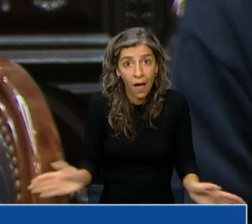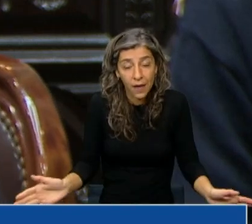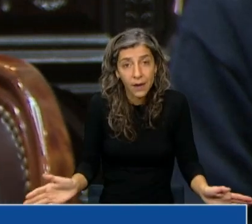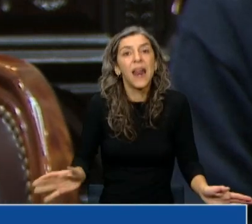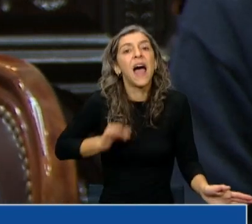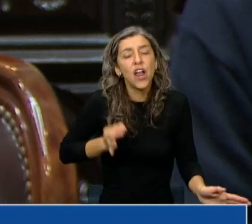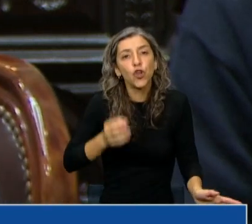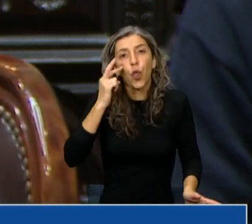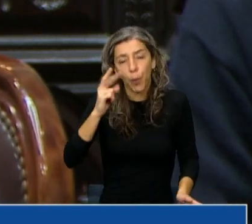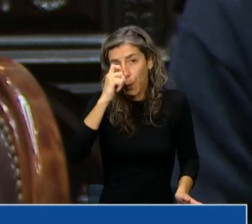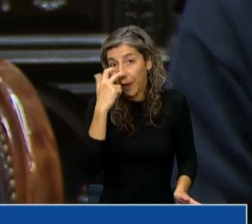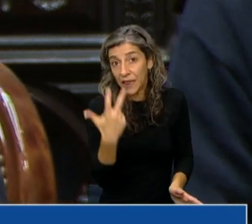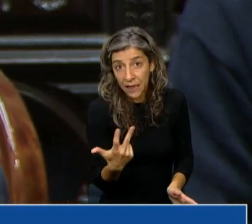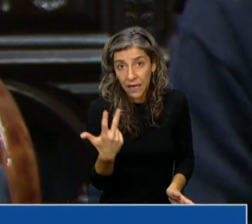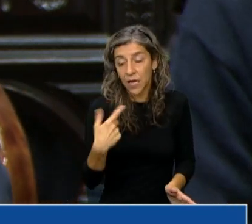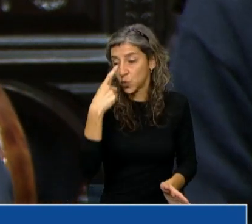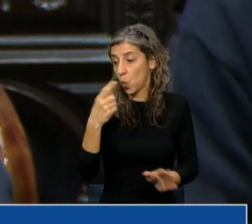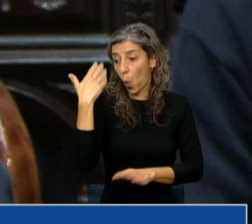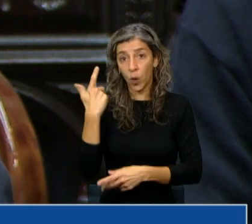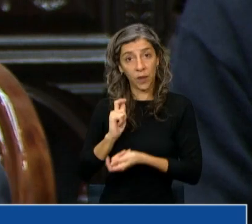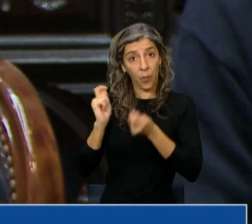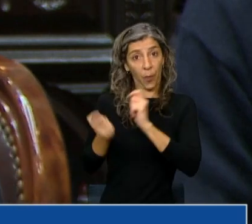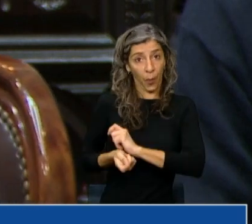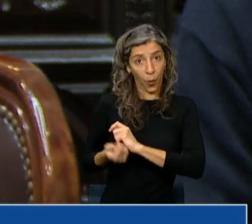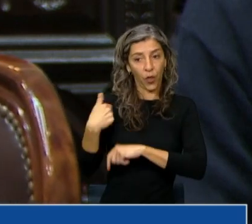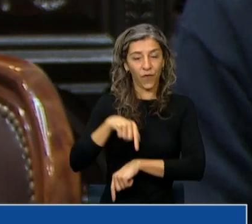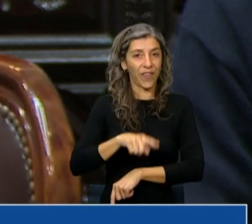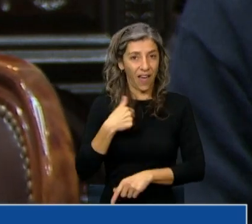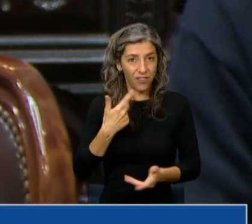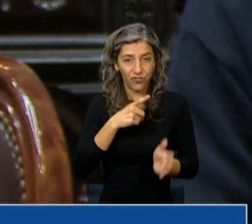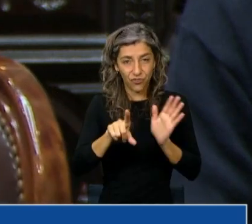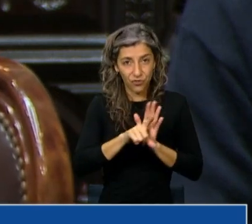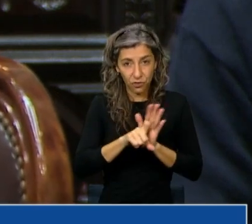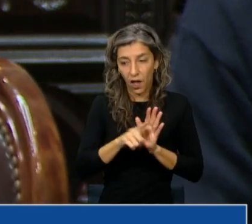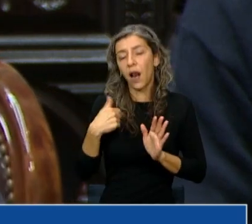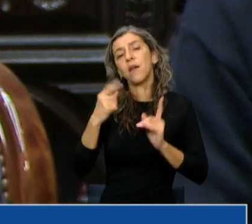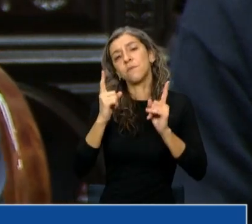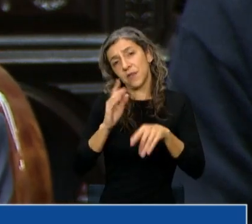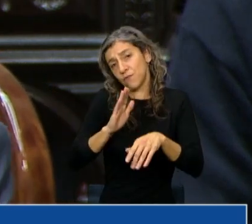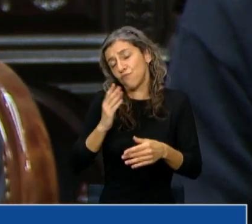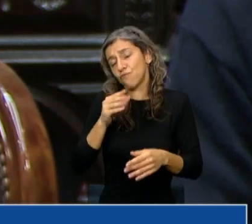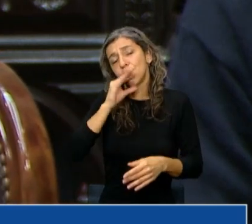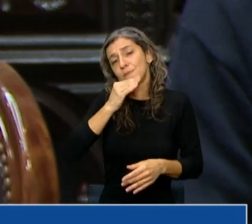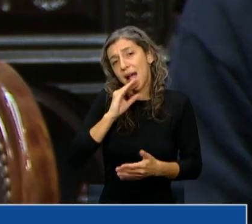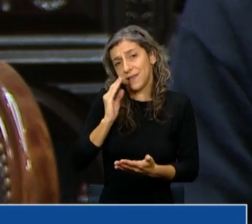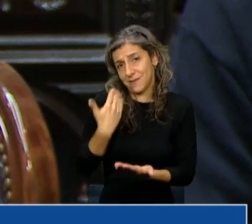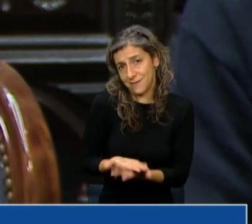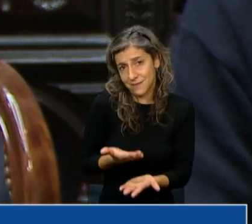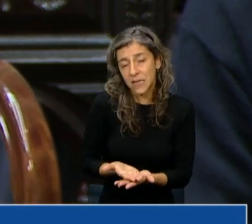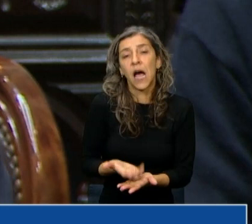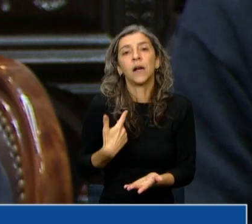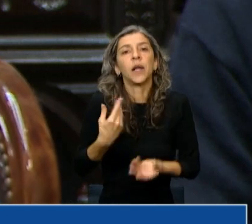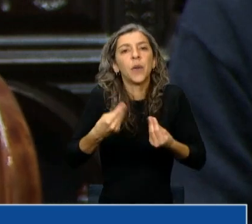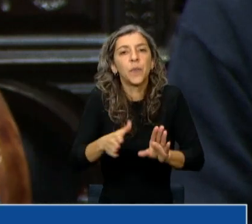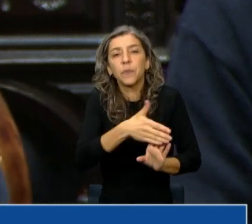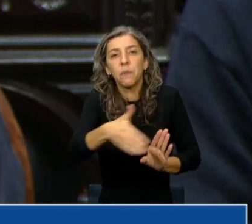el 2023, con la reforma de impuesto a las ganancias que plantea el por entonces diputado Massa, empezaron